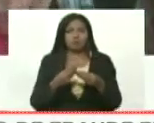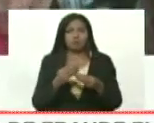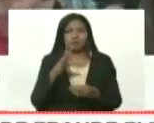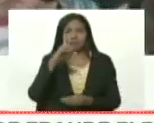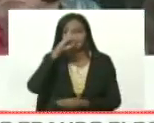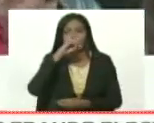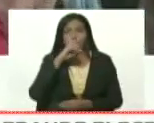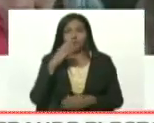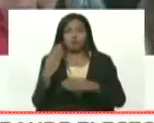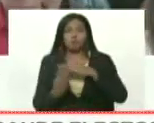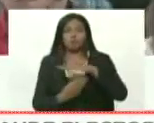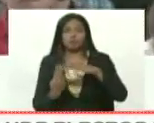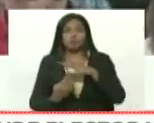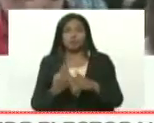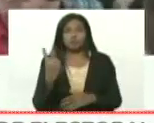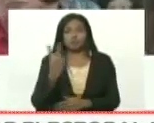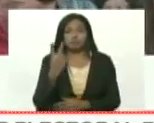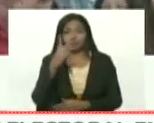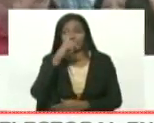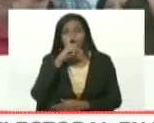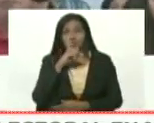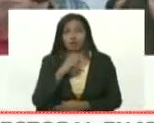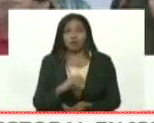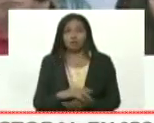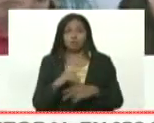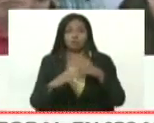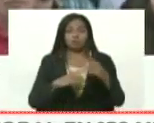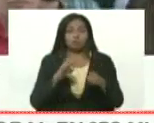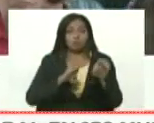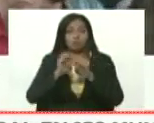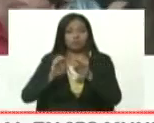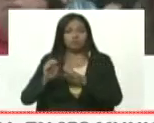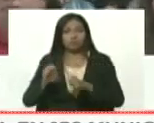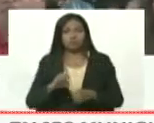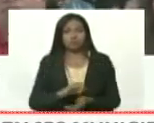5 años de bachillerato en 2, mediante un proceso de pruebas.